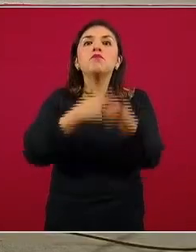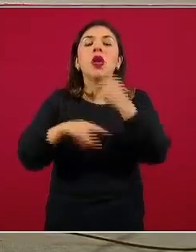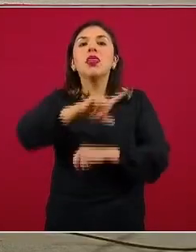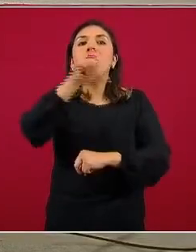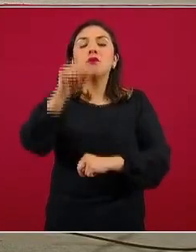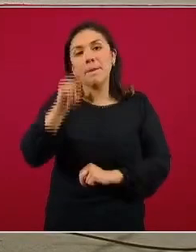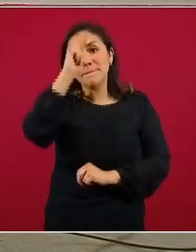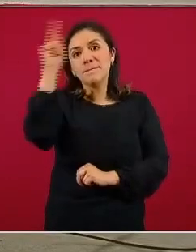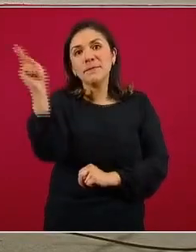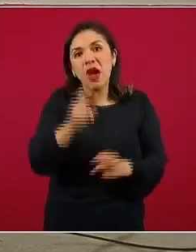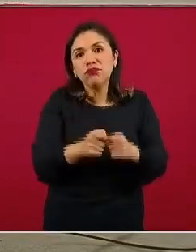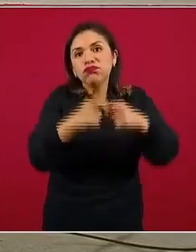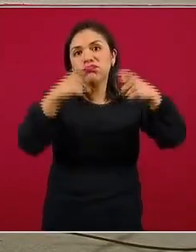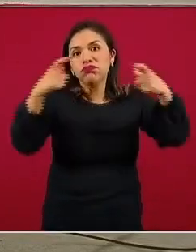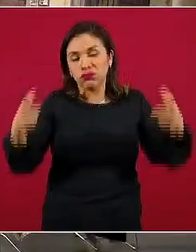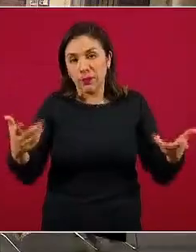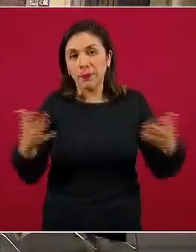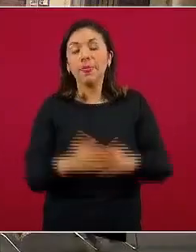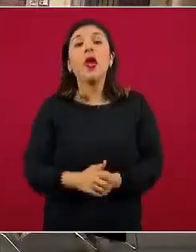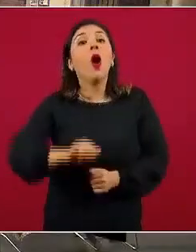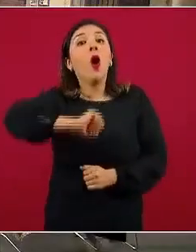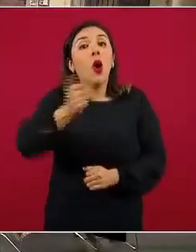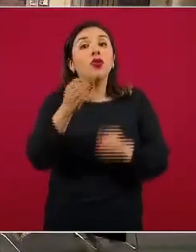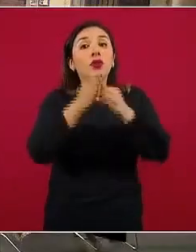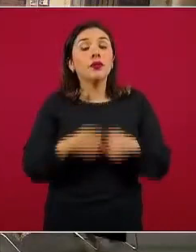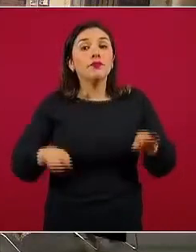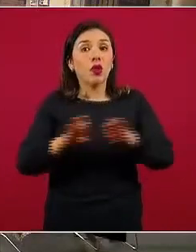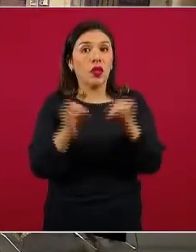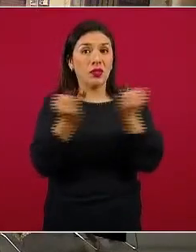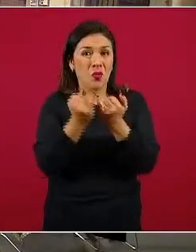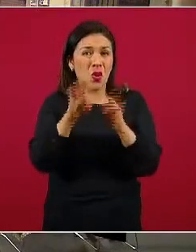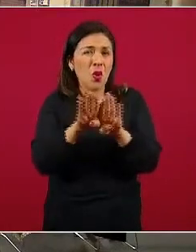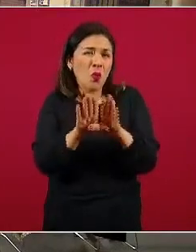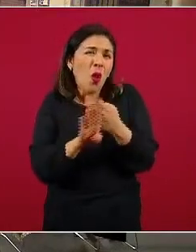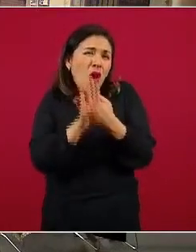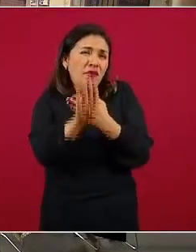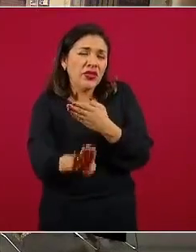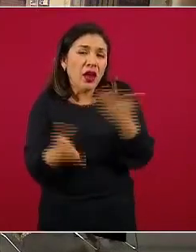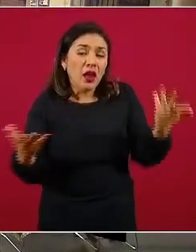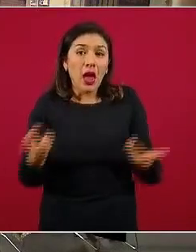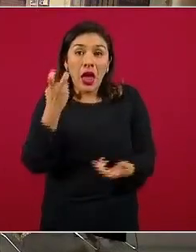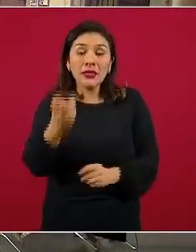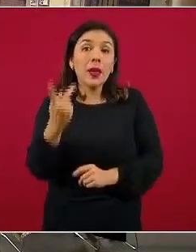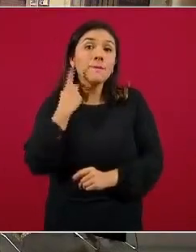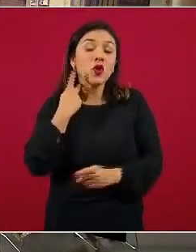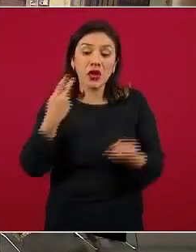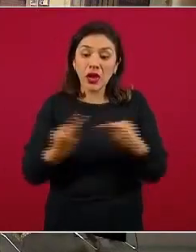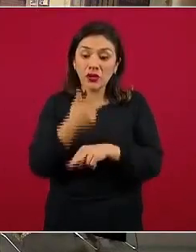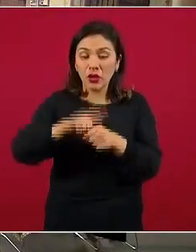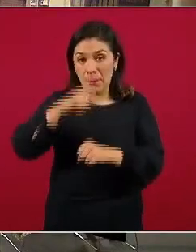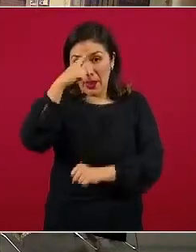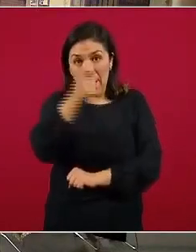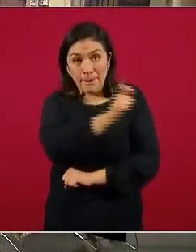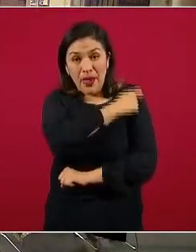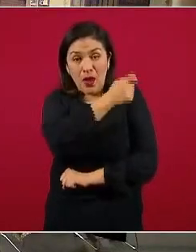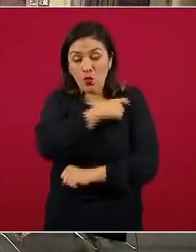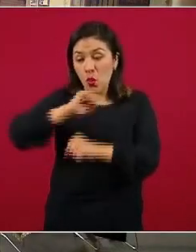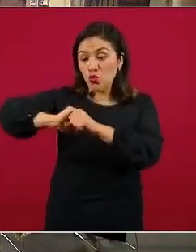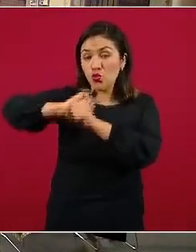esta situación. Un componente muy importante también para evitar esto es que esta Política Nacional de Vacunación para efectos